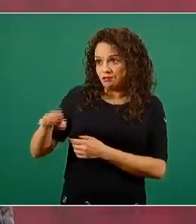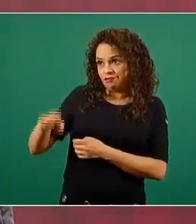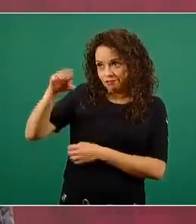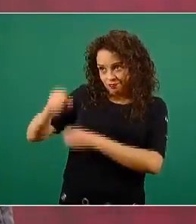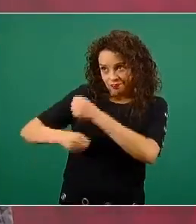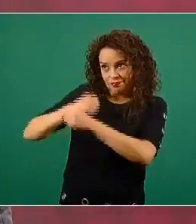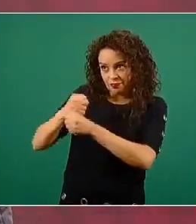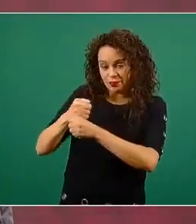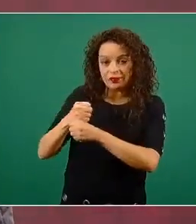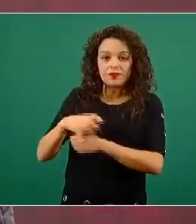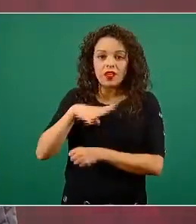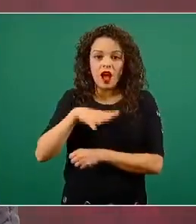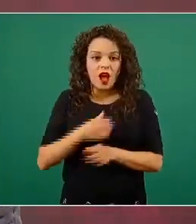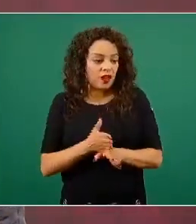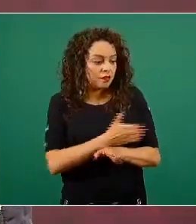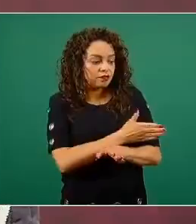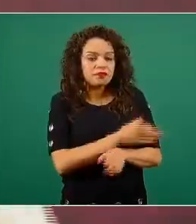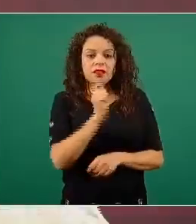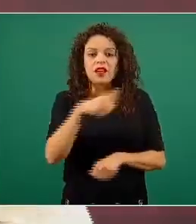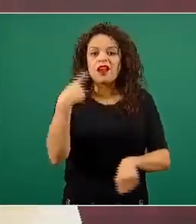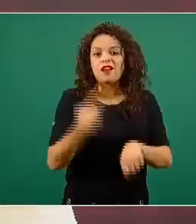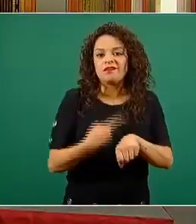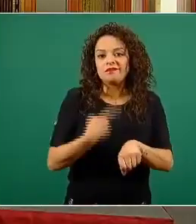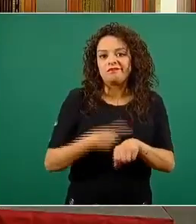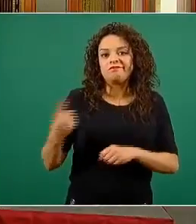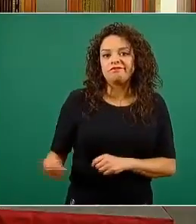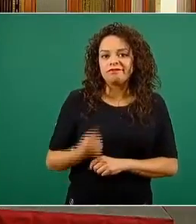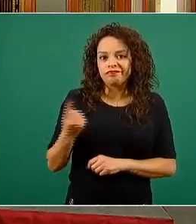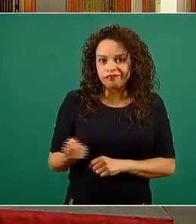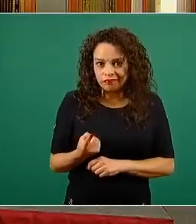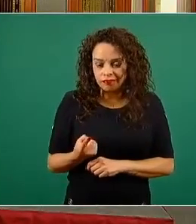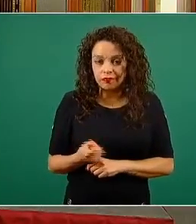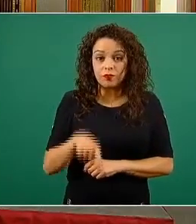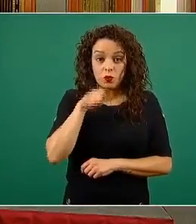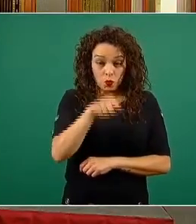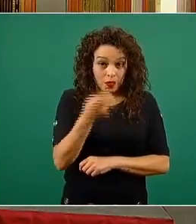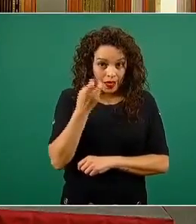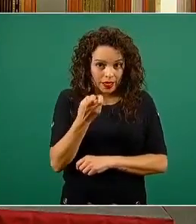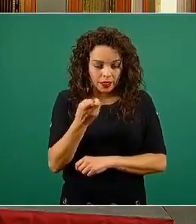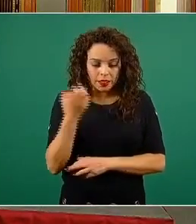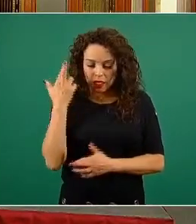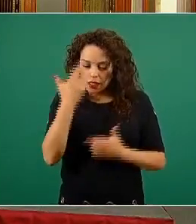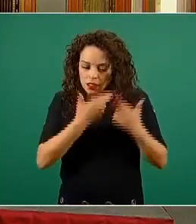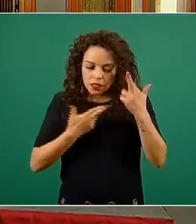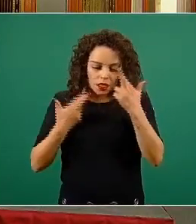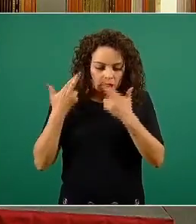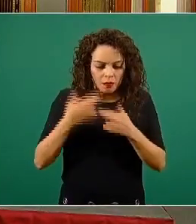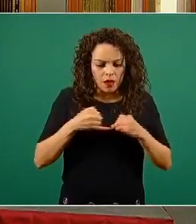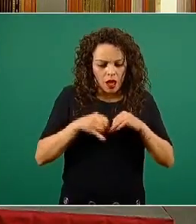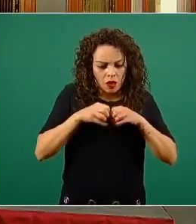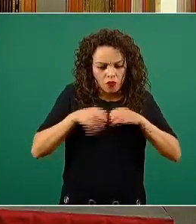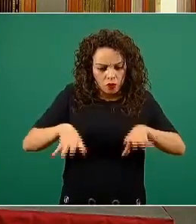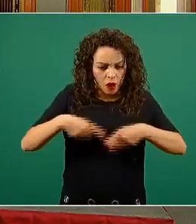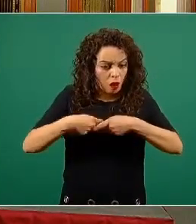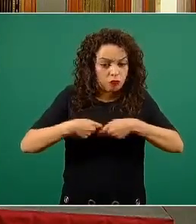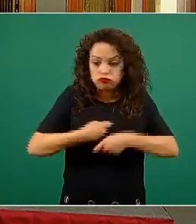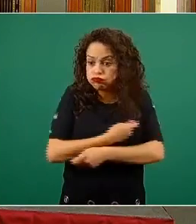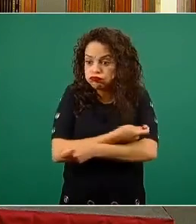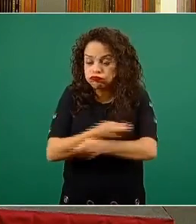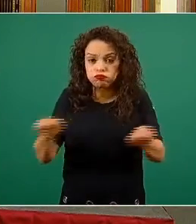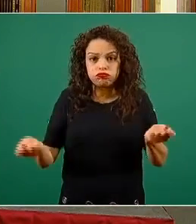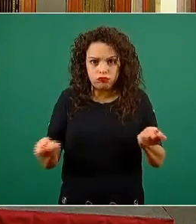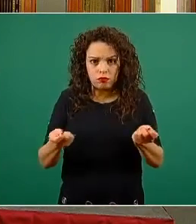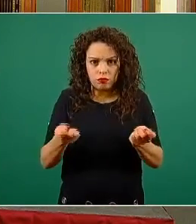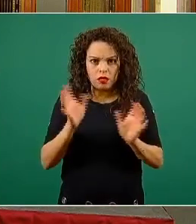con alguna de las comorbilidades. Si ustedes analizan la información pública que tenemos sobre